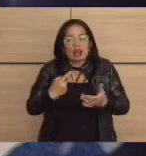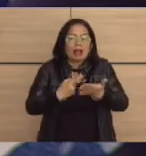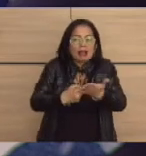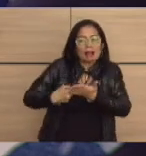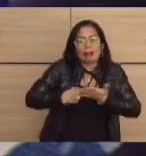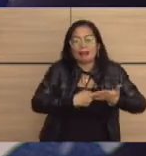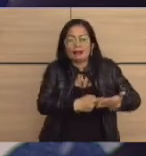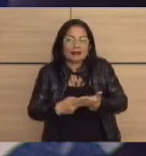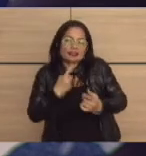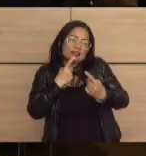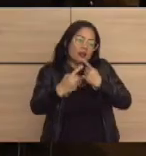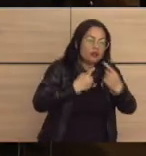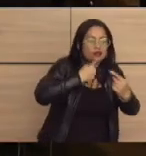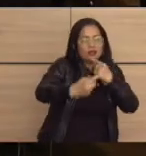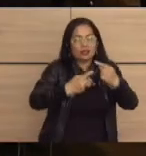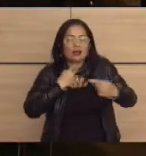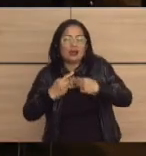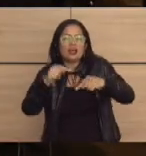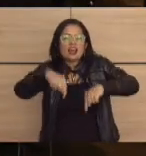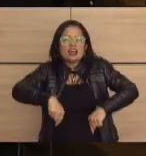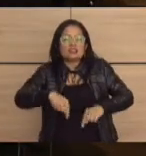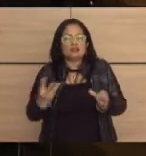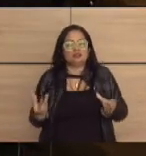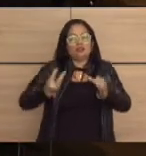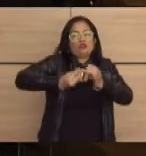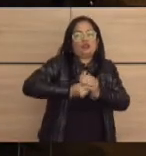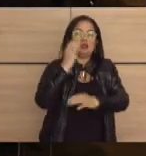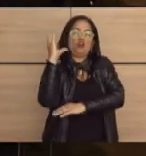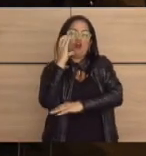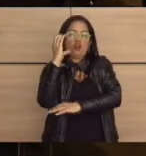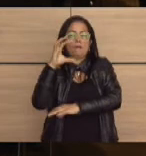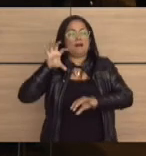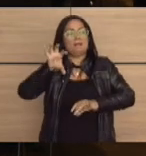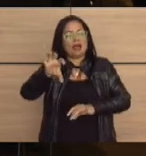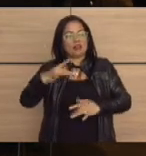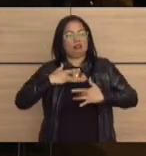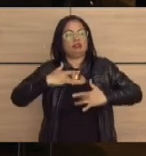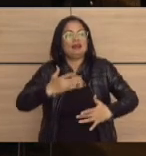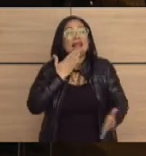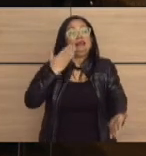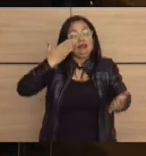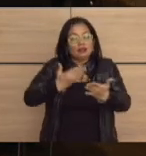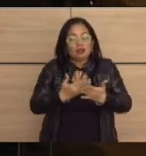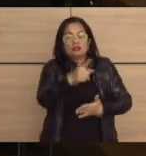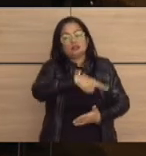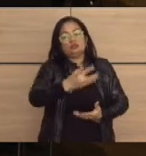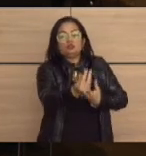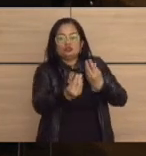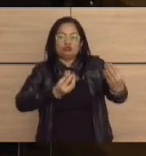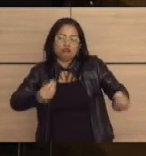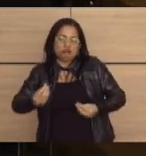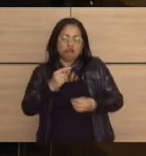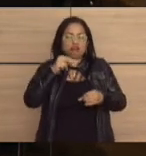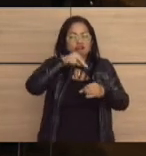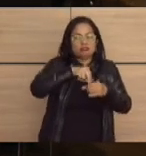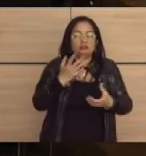país verdaderamente incluyente y verdaderamente generoso y verdaderamente agradecido también, porque no creo que